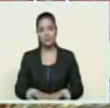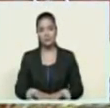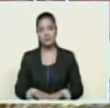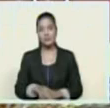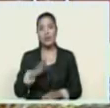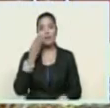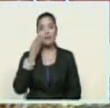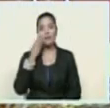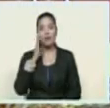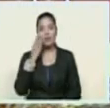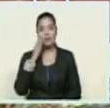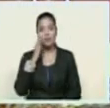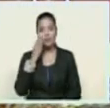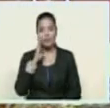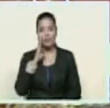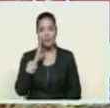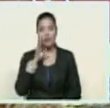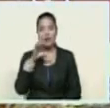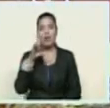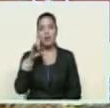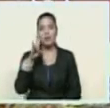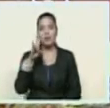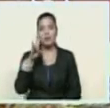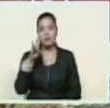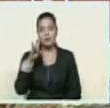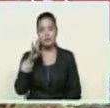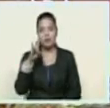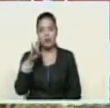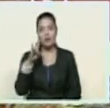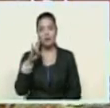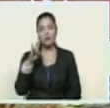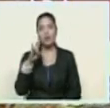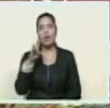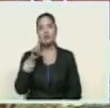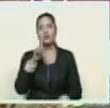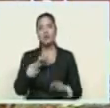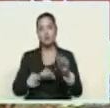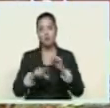facebook instagram twitter